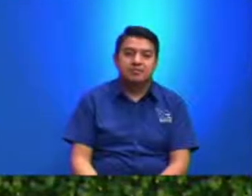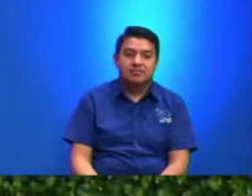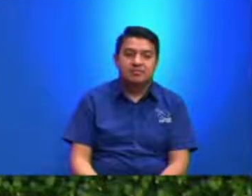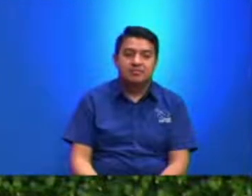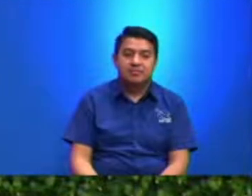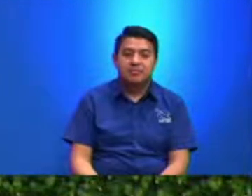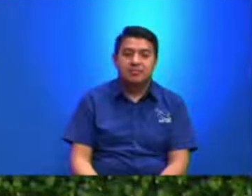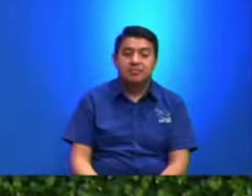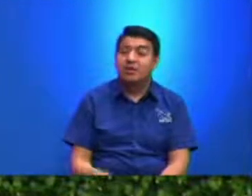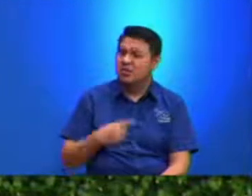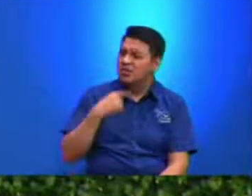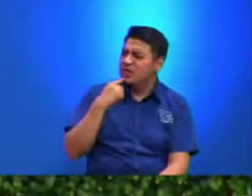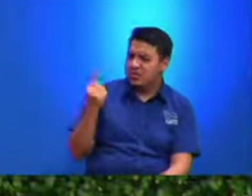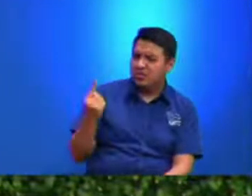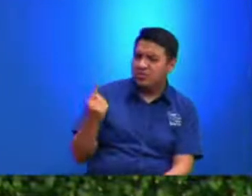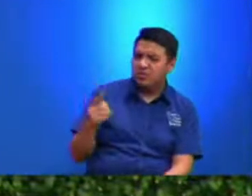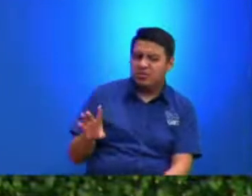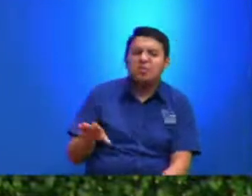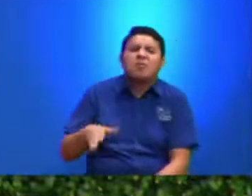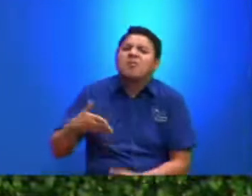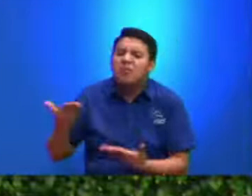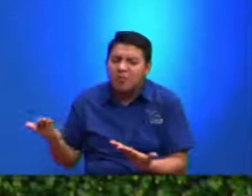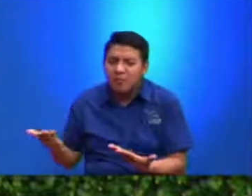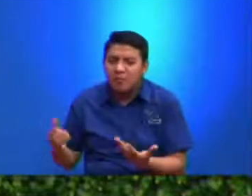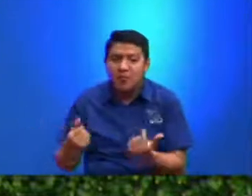Y yo le digo, ¿pero cómo lo haces?